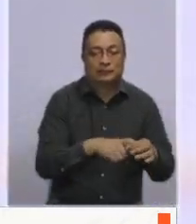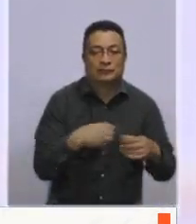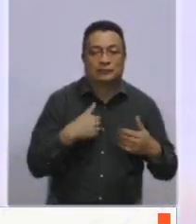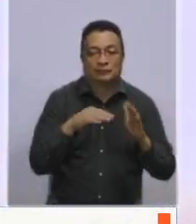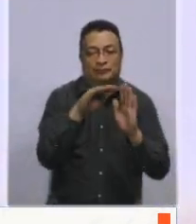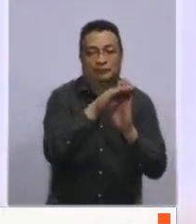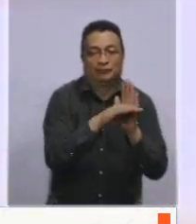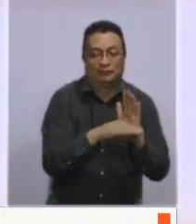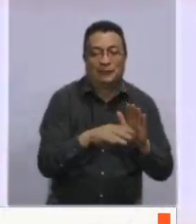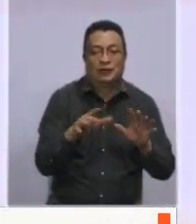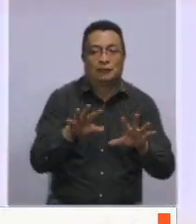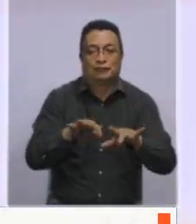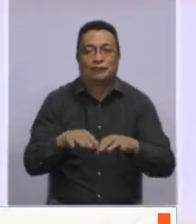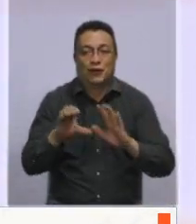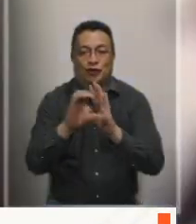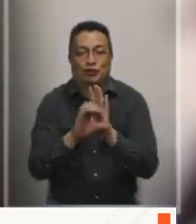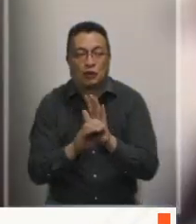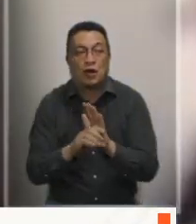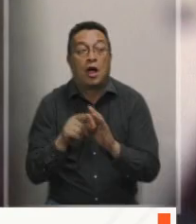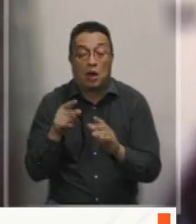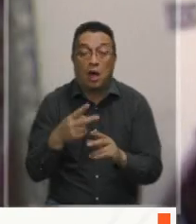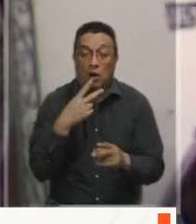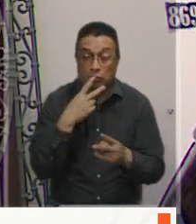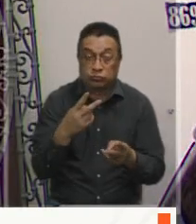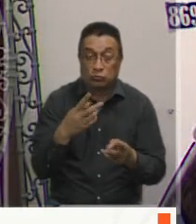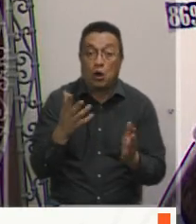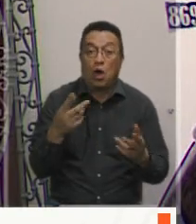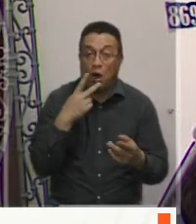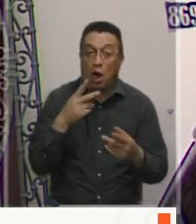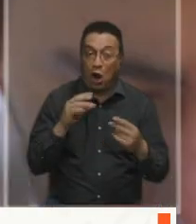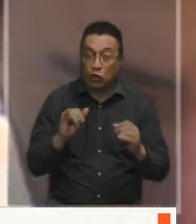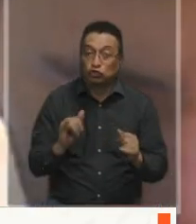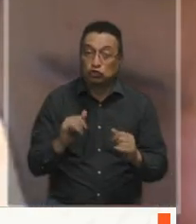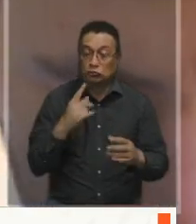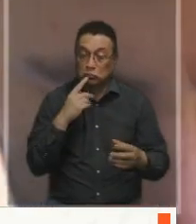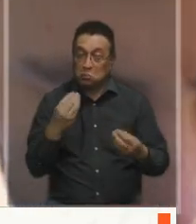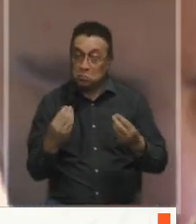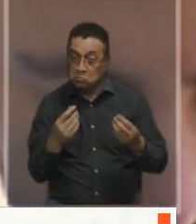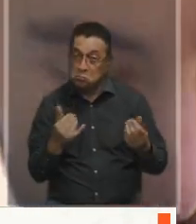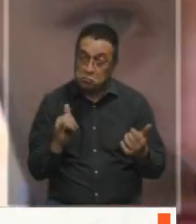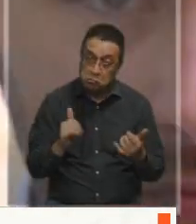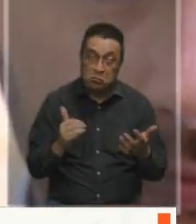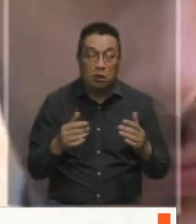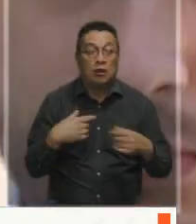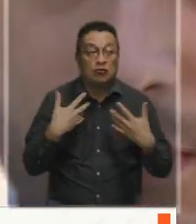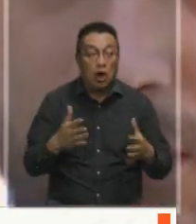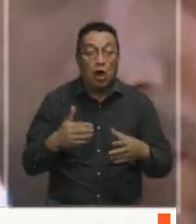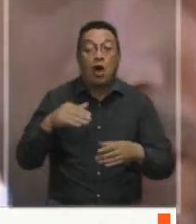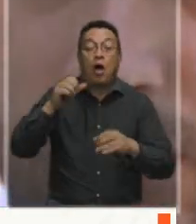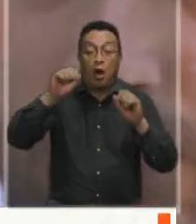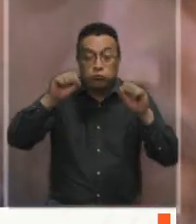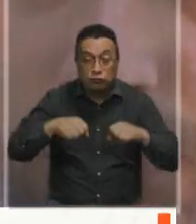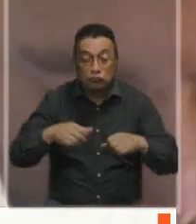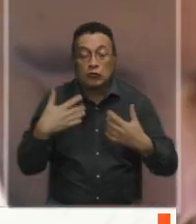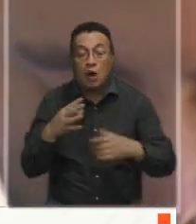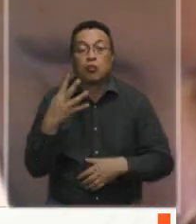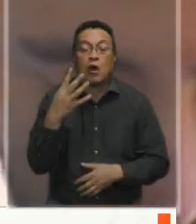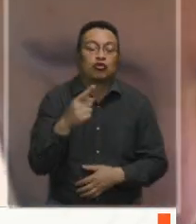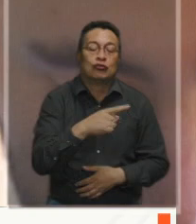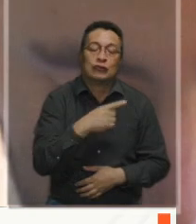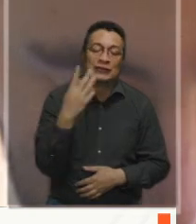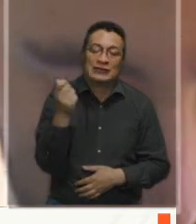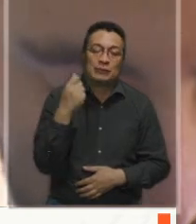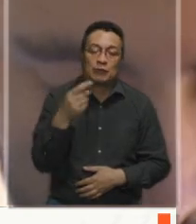las palabras del diputado tuvieron eco en la tienda de París 873. Se agotó y murió Apruebo Dignidad el día 4 de septiembre. Que